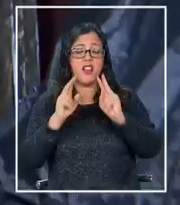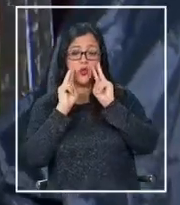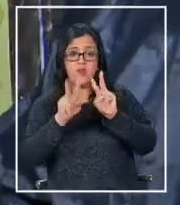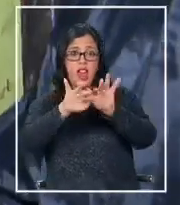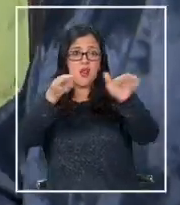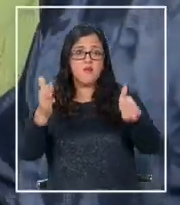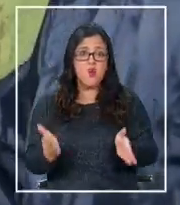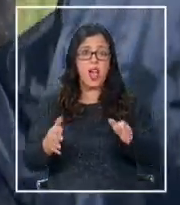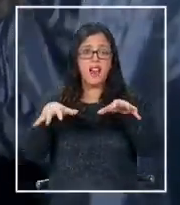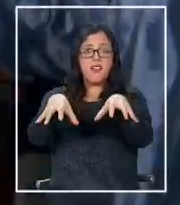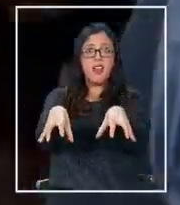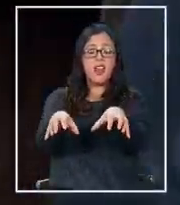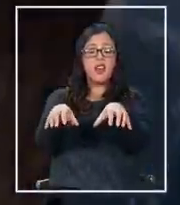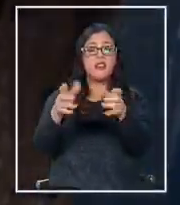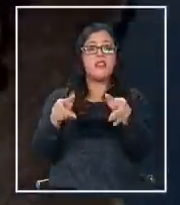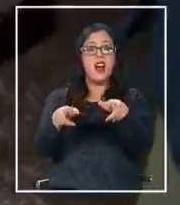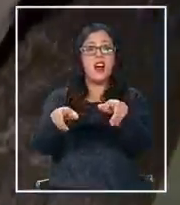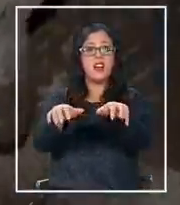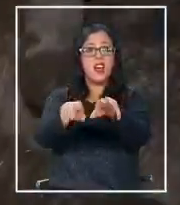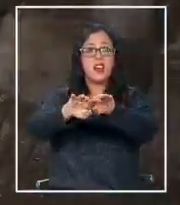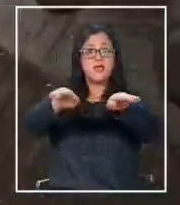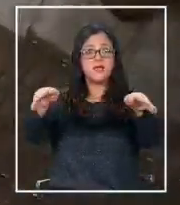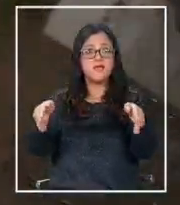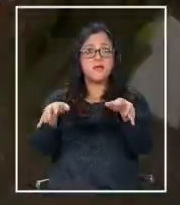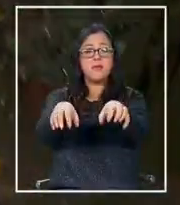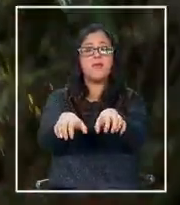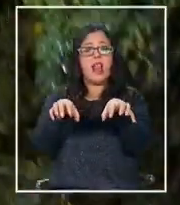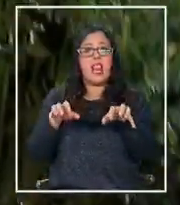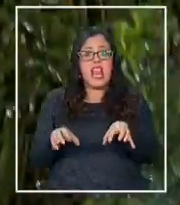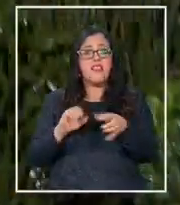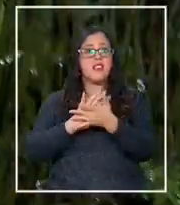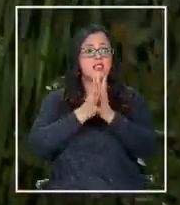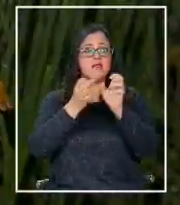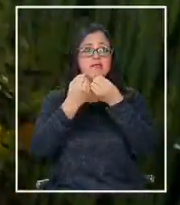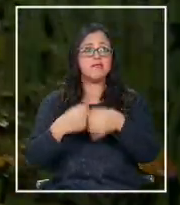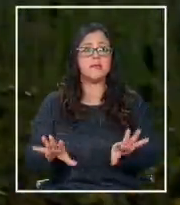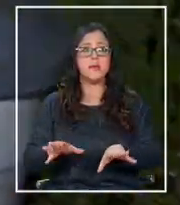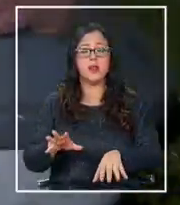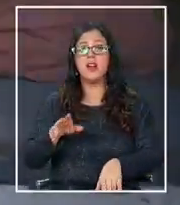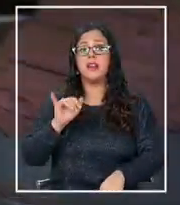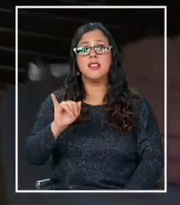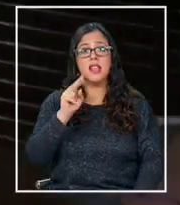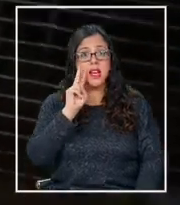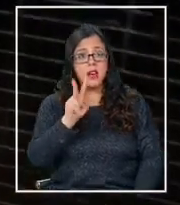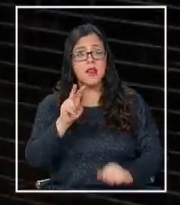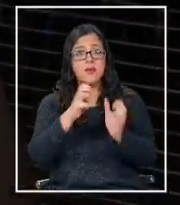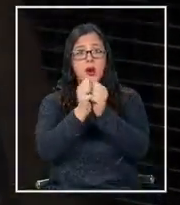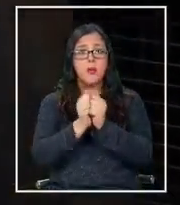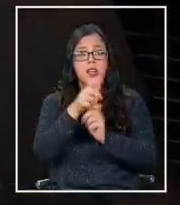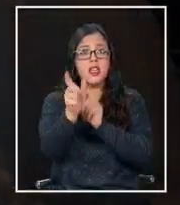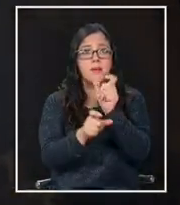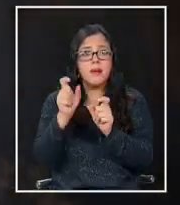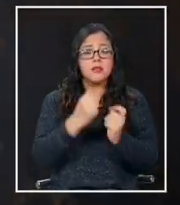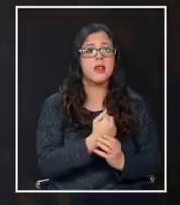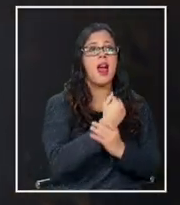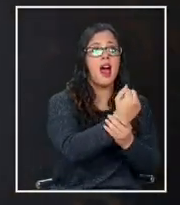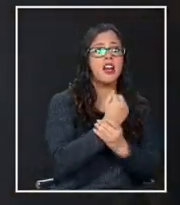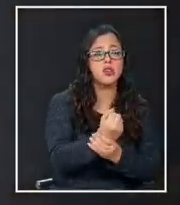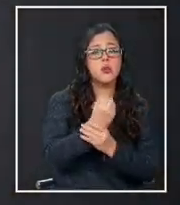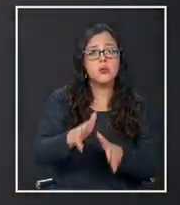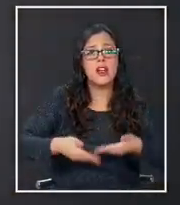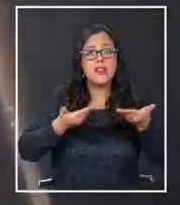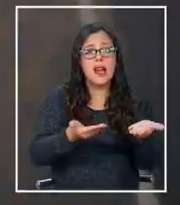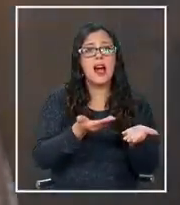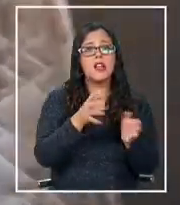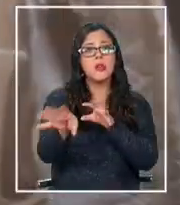muebles, living, todo se pierde, ¿no? En el rato que estuvimos acá, sí vimos harta compañía de vecinos que se estaban ayudando, entregando algunas cosas,